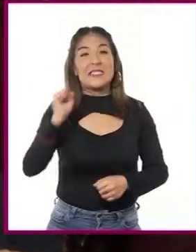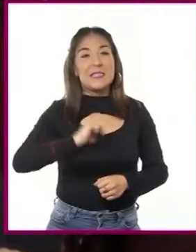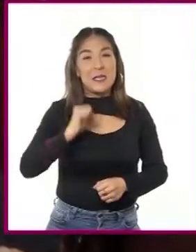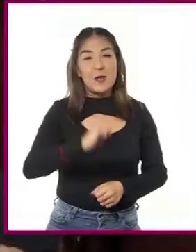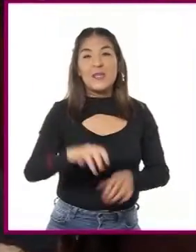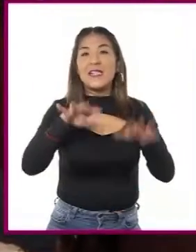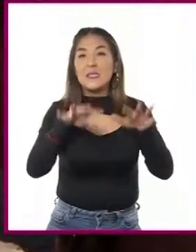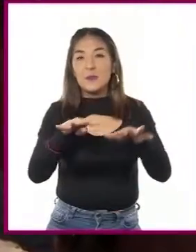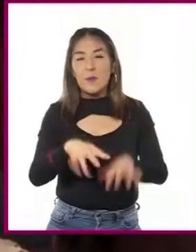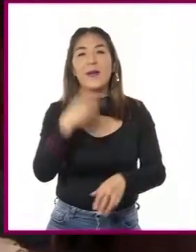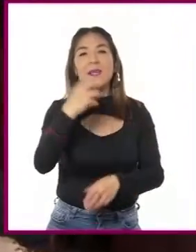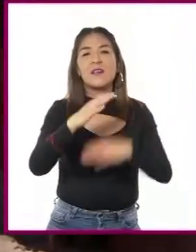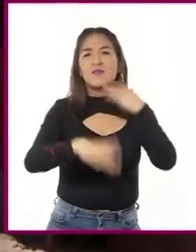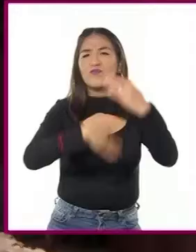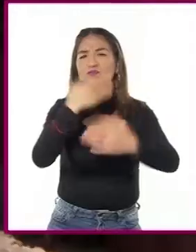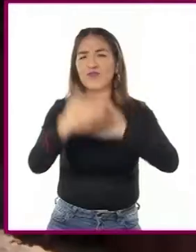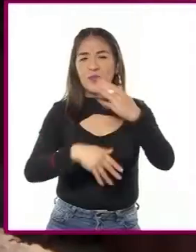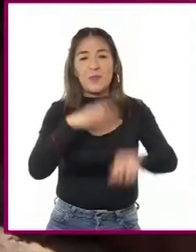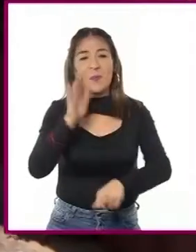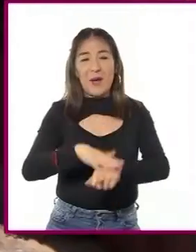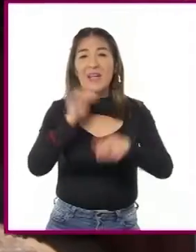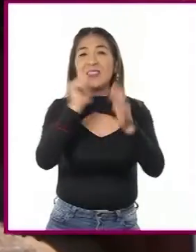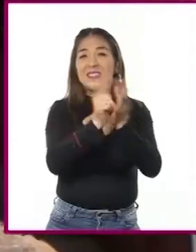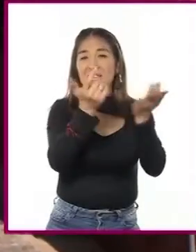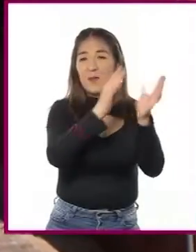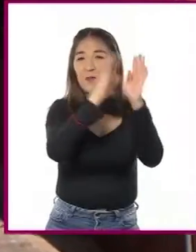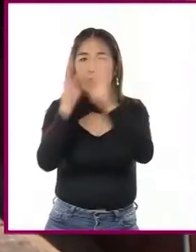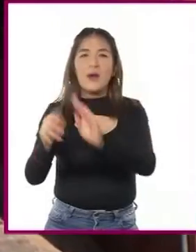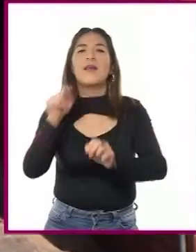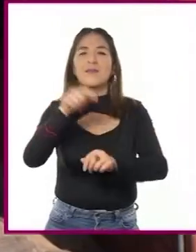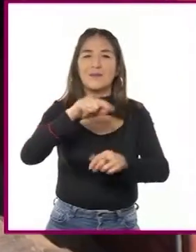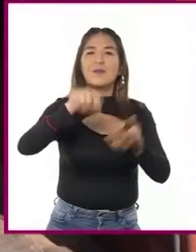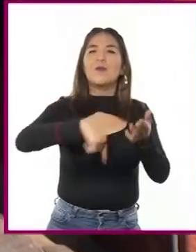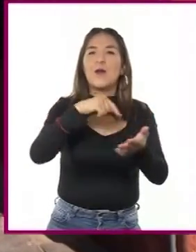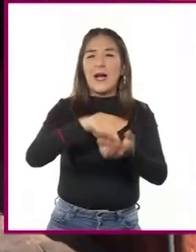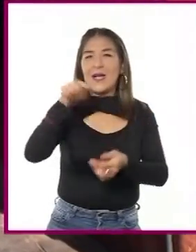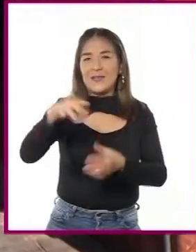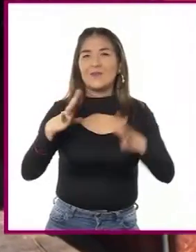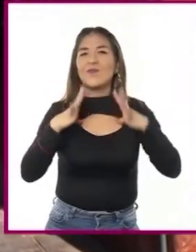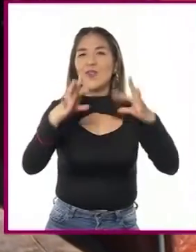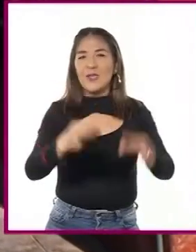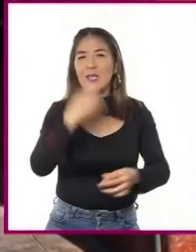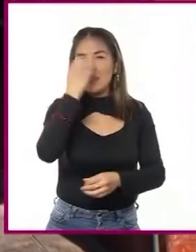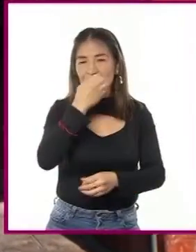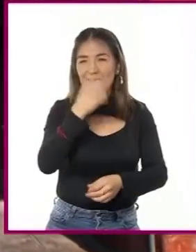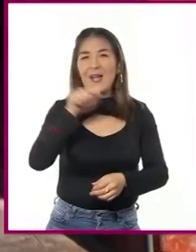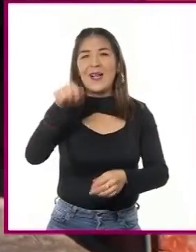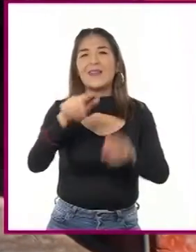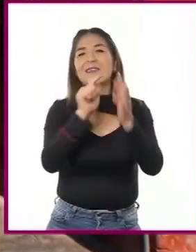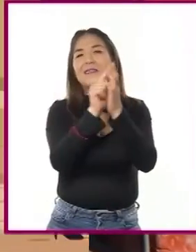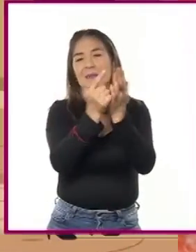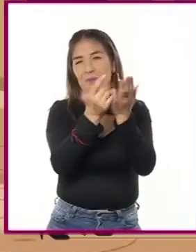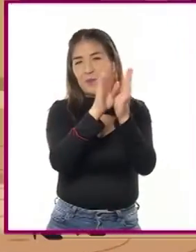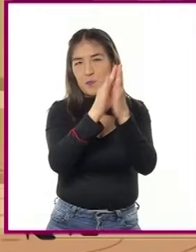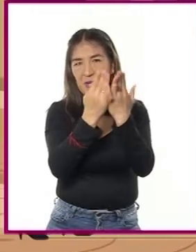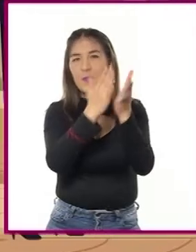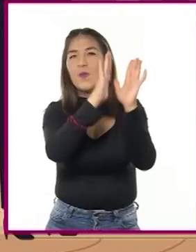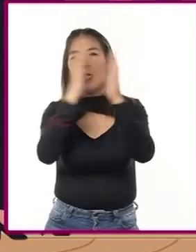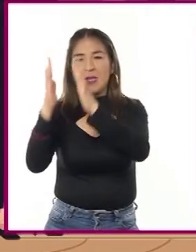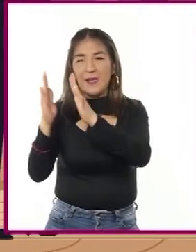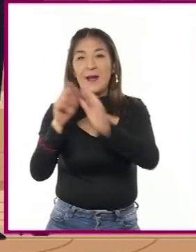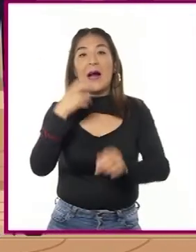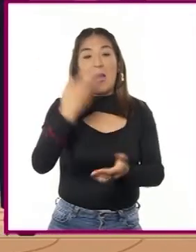XIX, con el incremento del número de lectores, surgieron bibliotecas públicas tal y como las conocemos hoy en día. En el